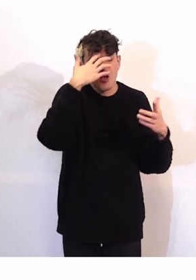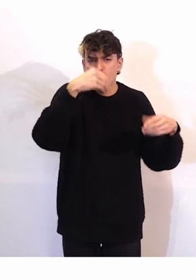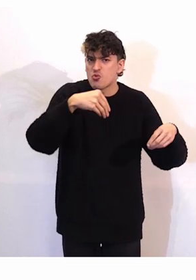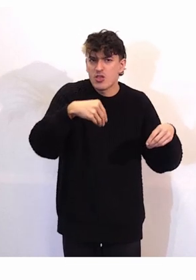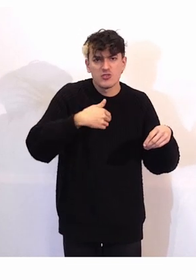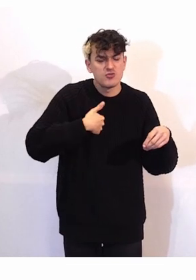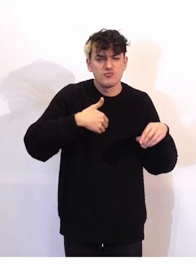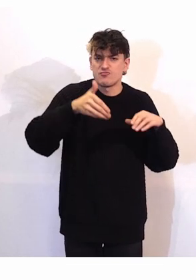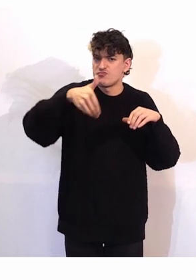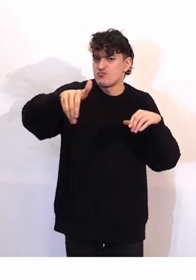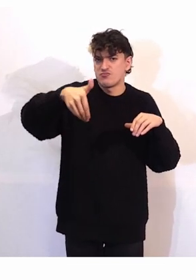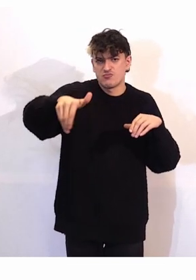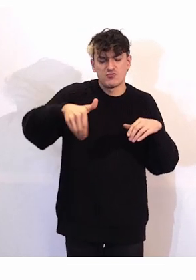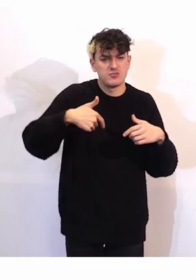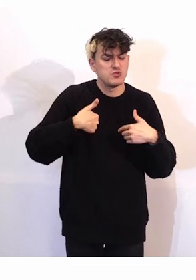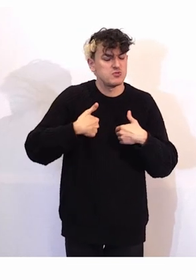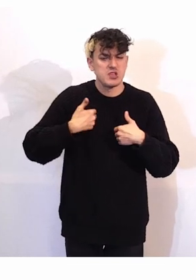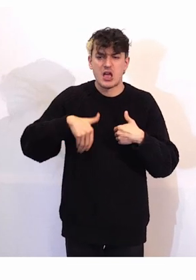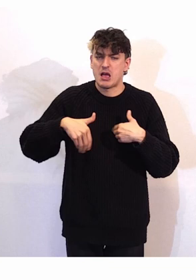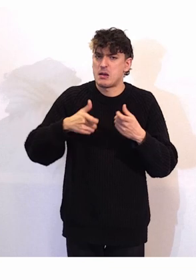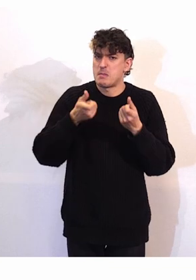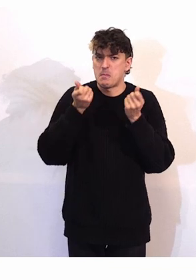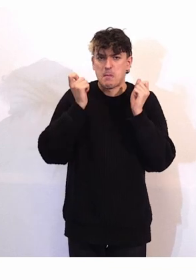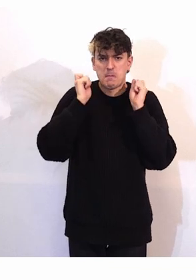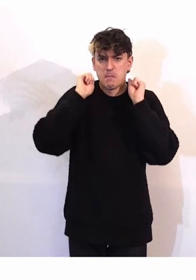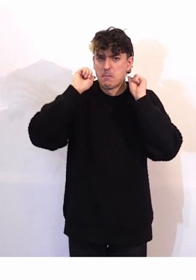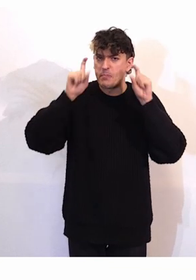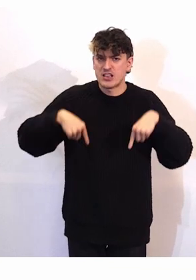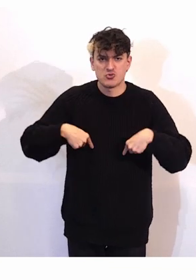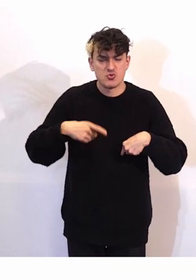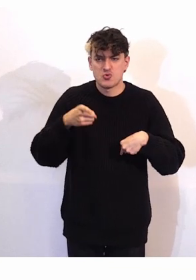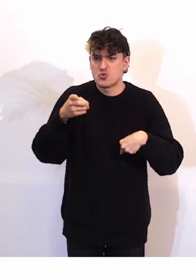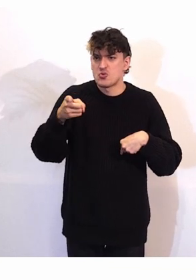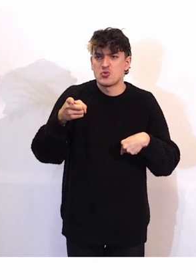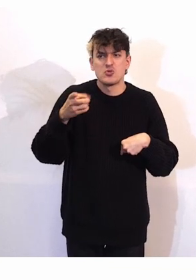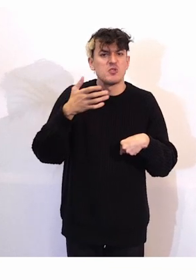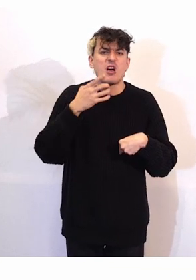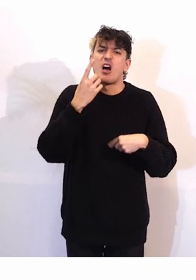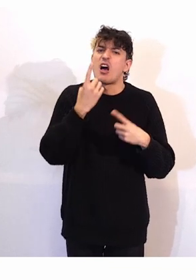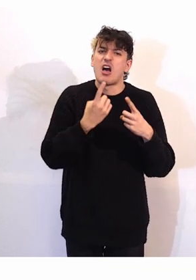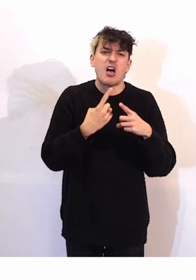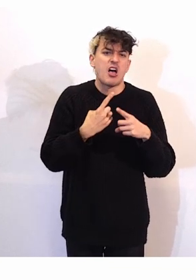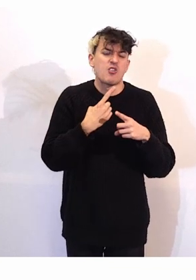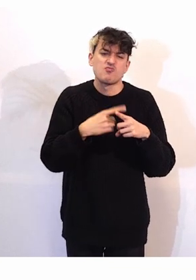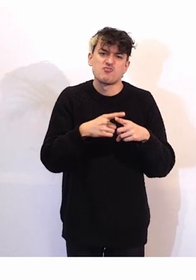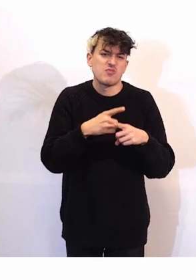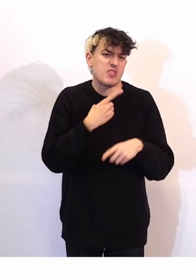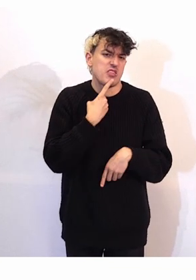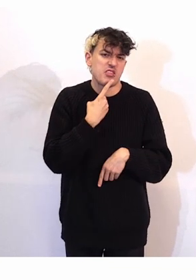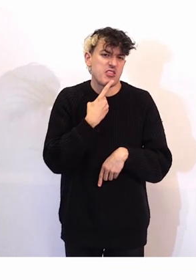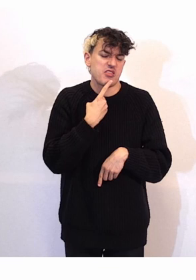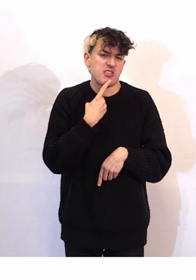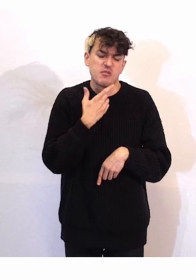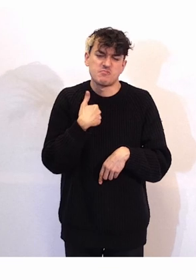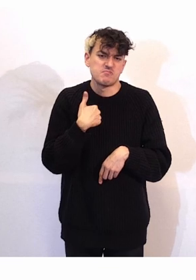afecta ya. Porque ya tampoco, ella siempre se queda como muy seria cuando dicen esas cosas, pero luego no,